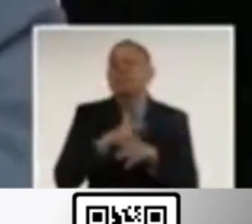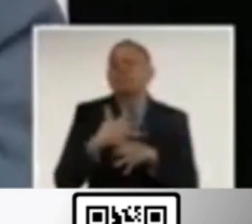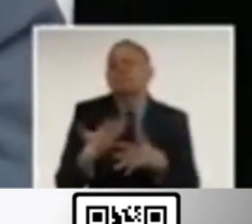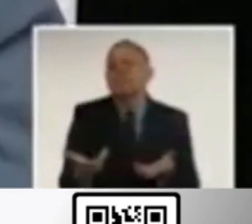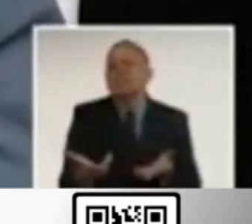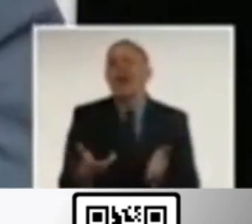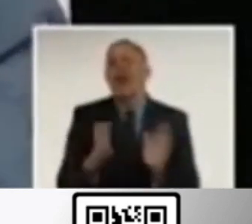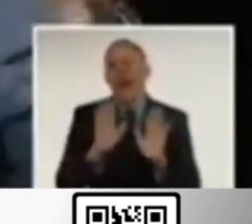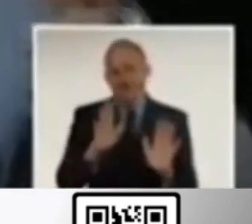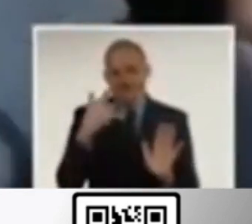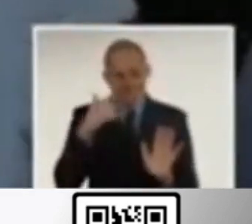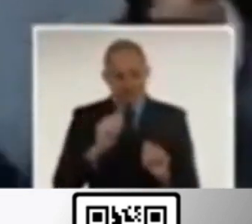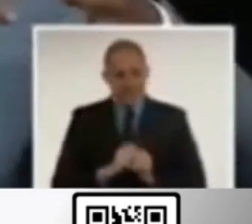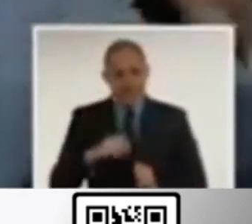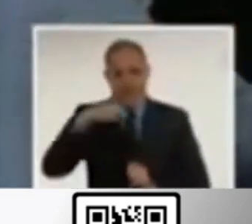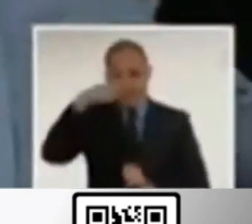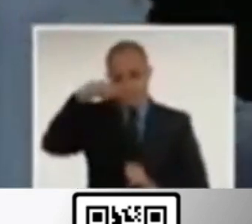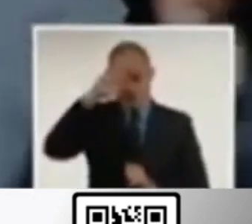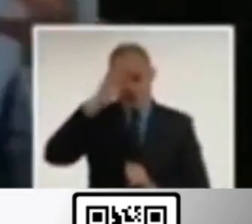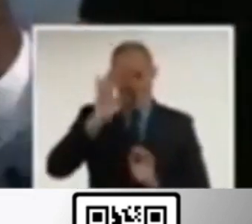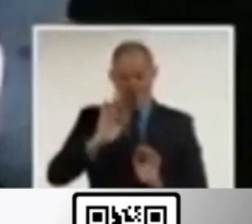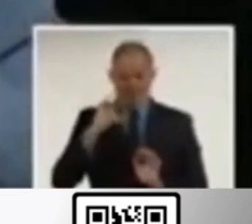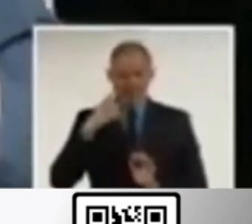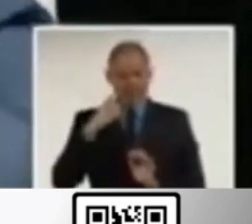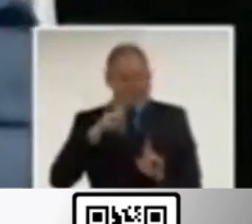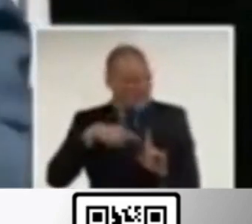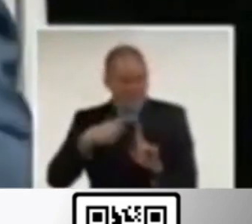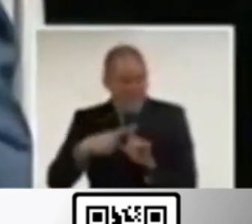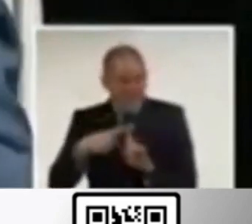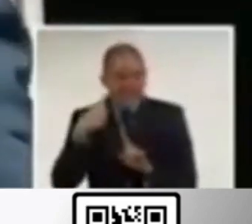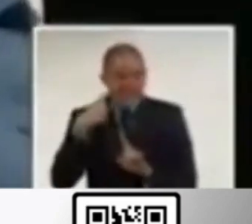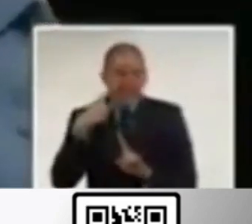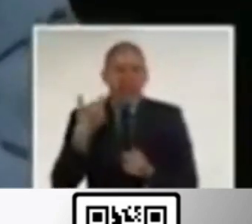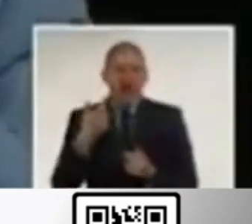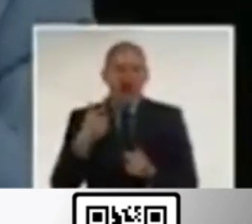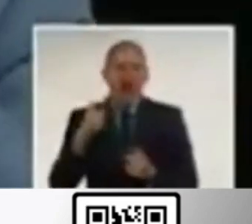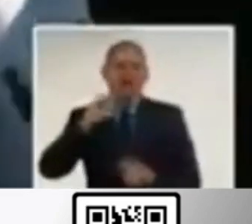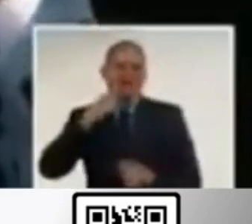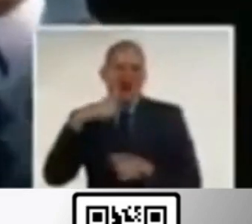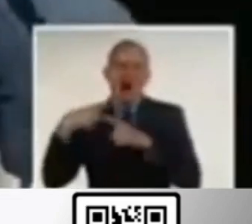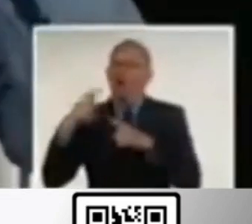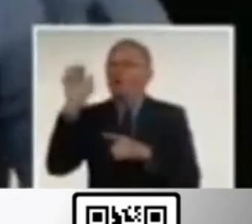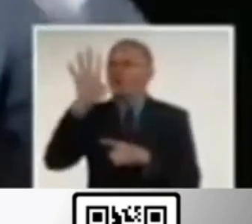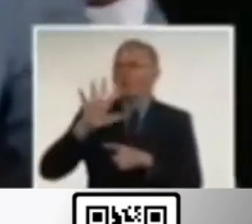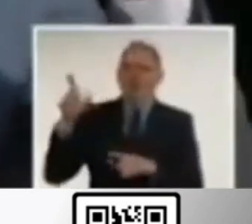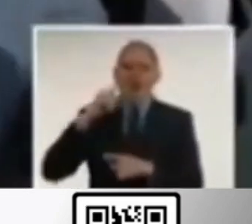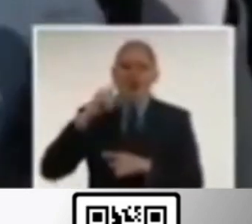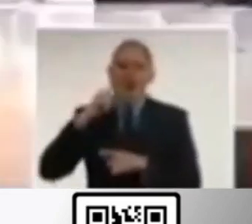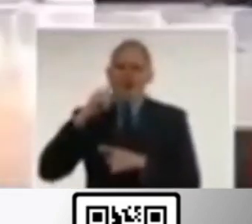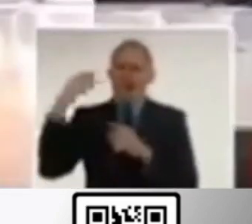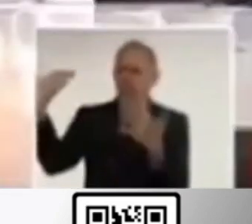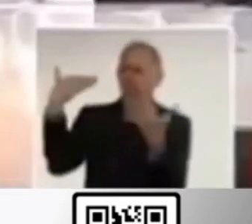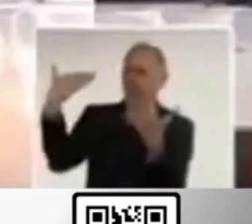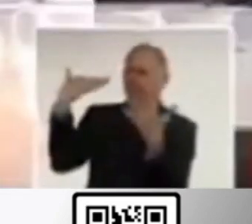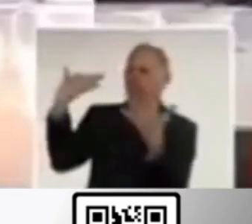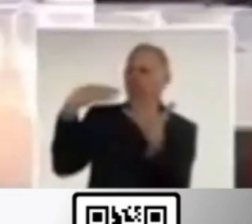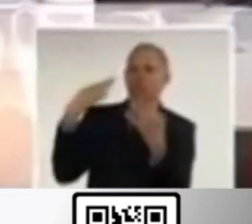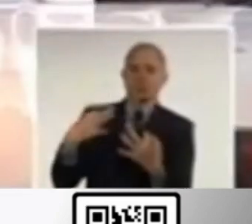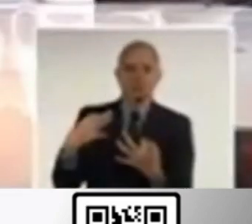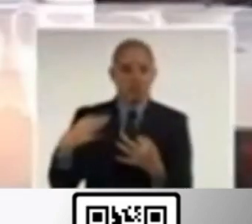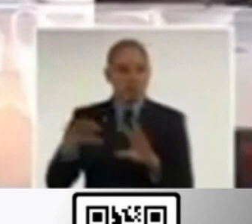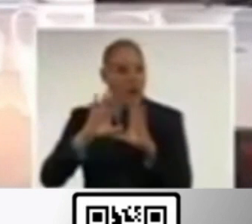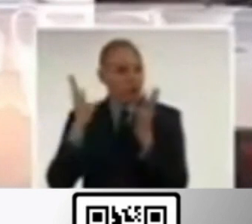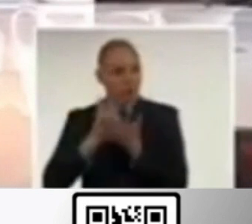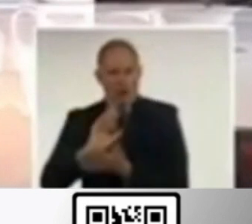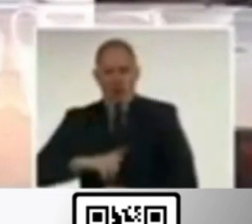que viene de los centros de poder que homogeniza culturalmente hablando lo que somos hay un diseño de las Industrias culturales que